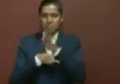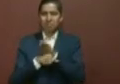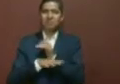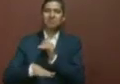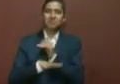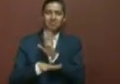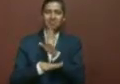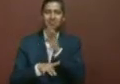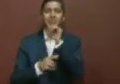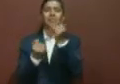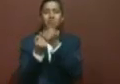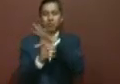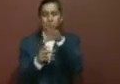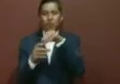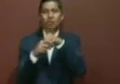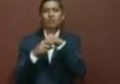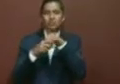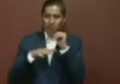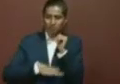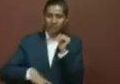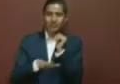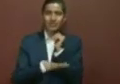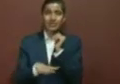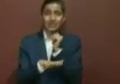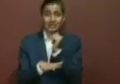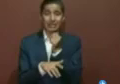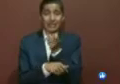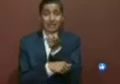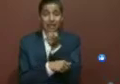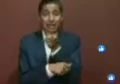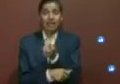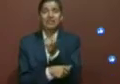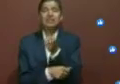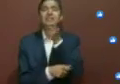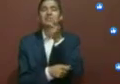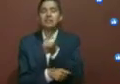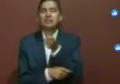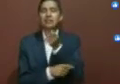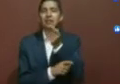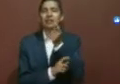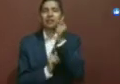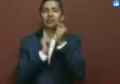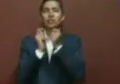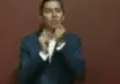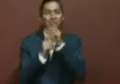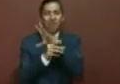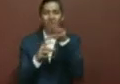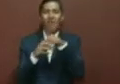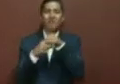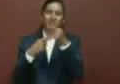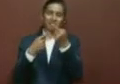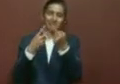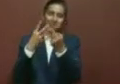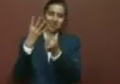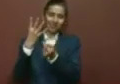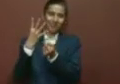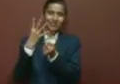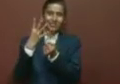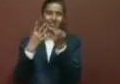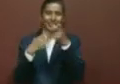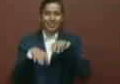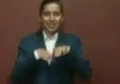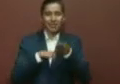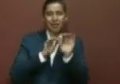porque es al final del día acaba teniendo un impacto transversal por los empleos